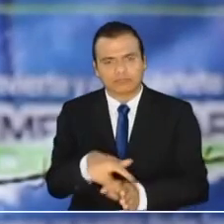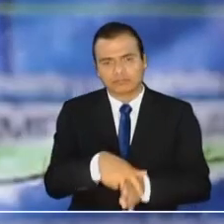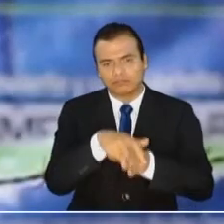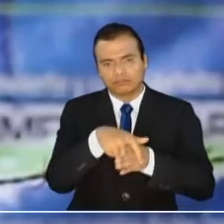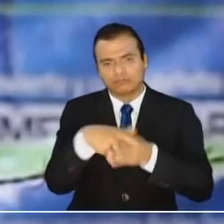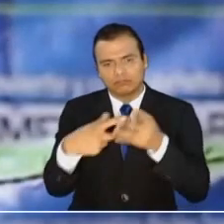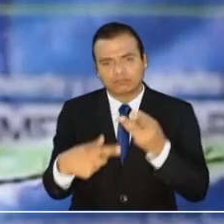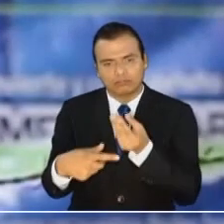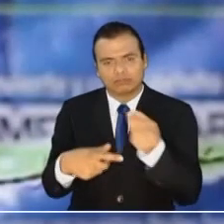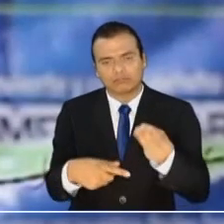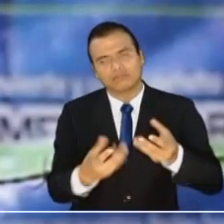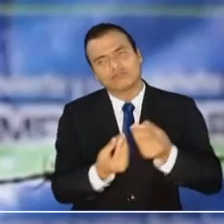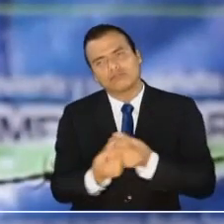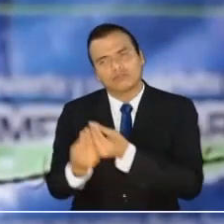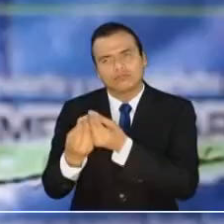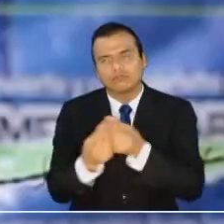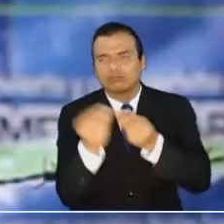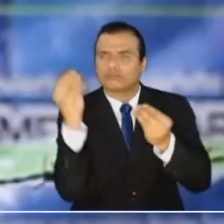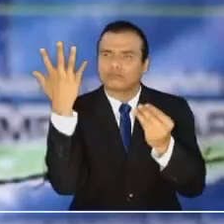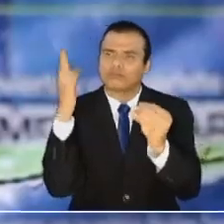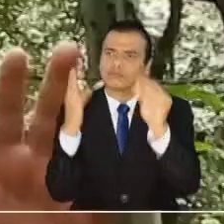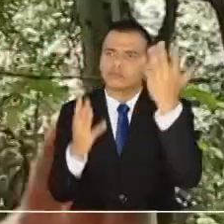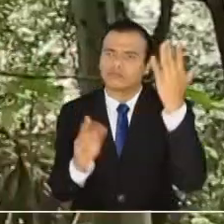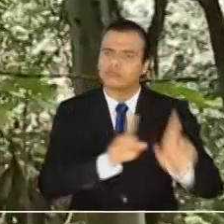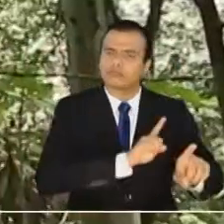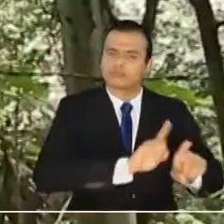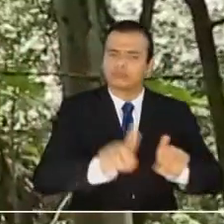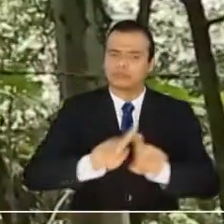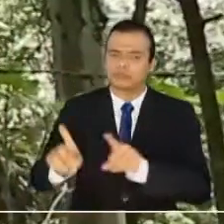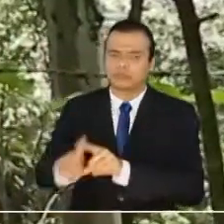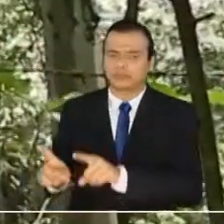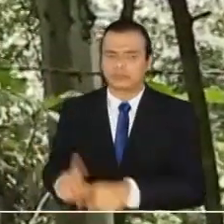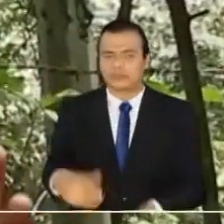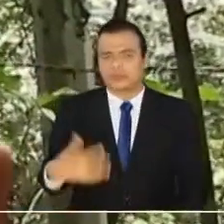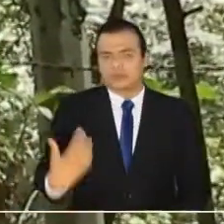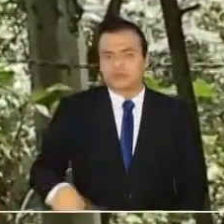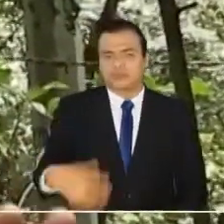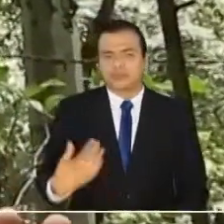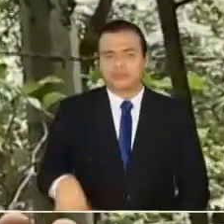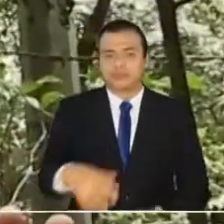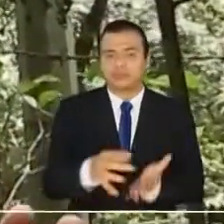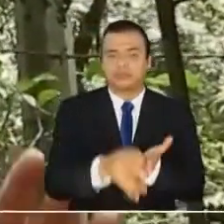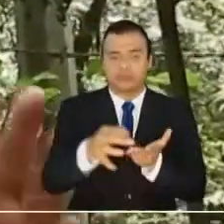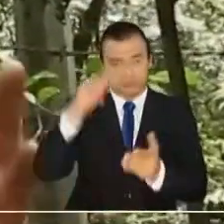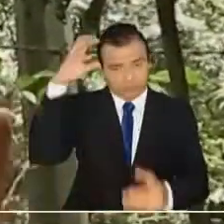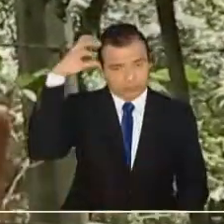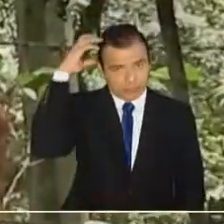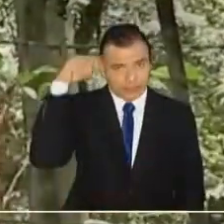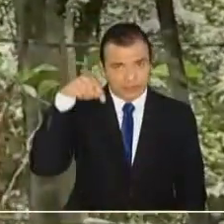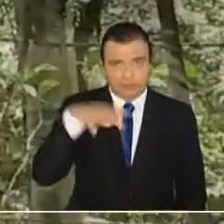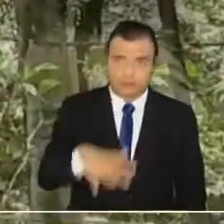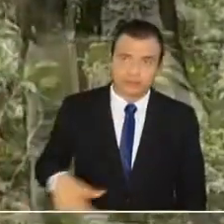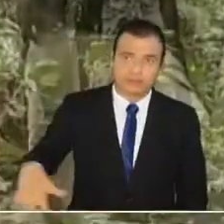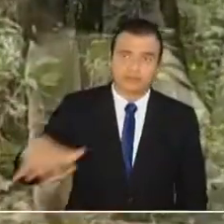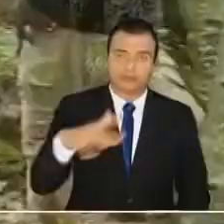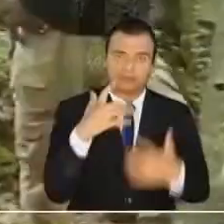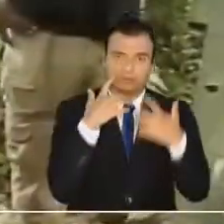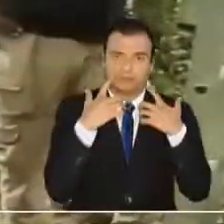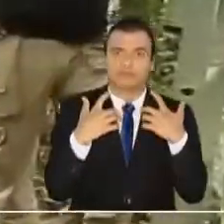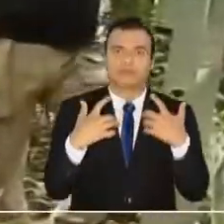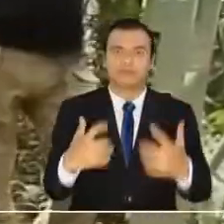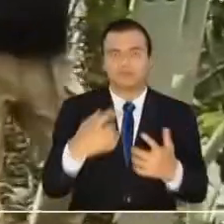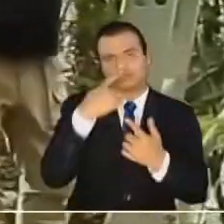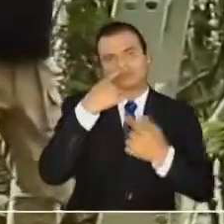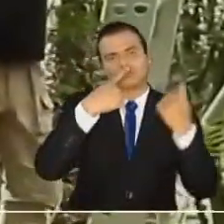y muchos más atractivos que harán del corregimiento de Pance, del distrito turístico, un